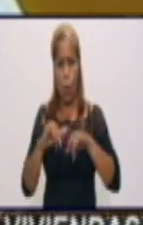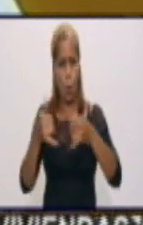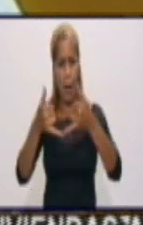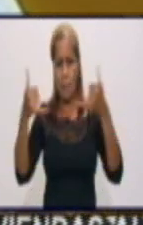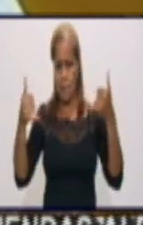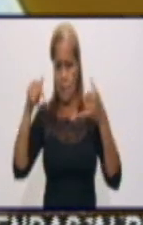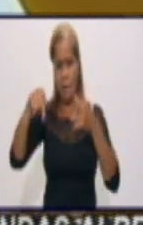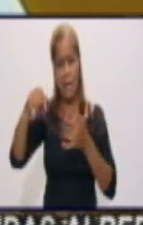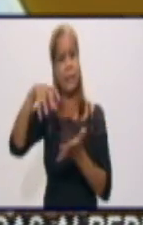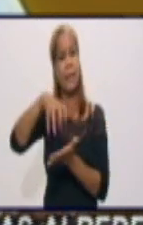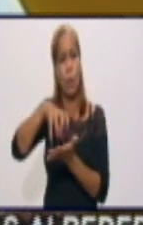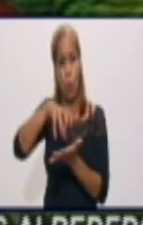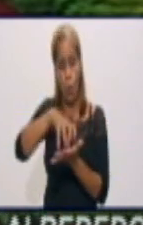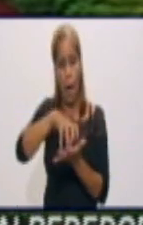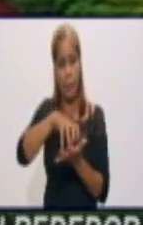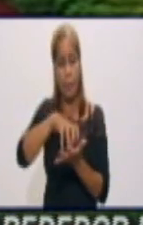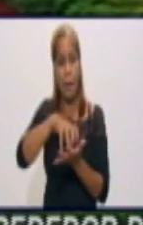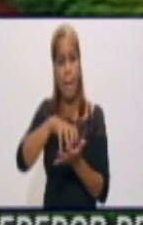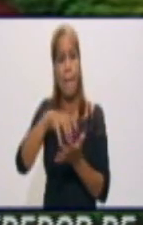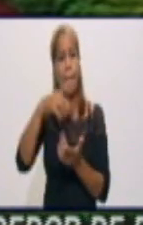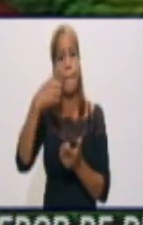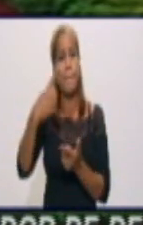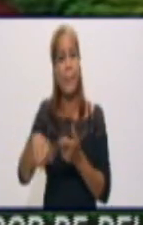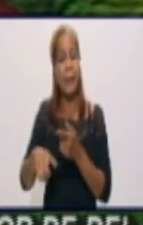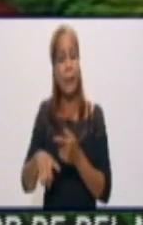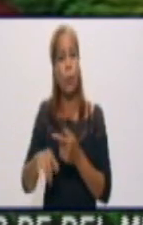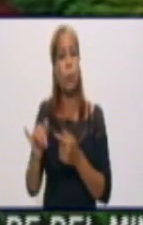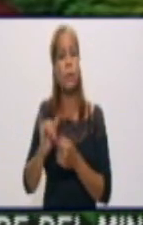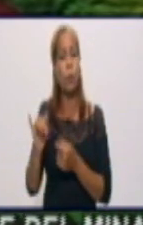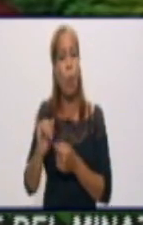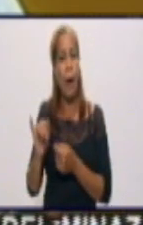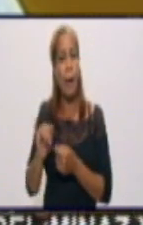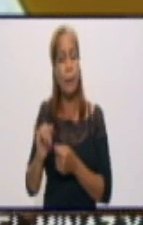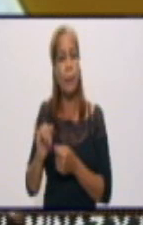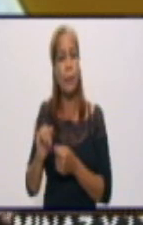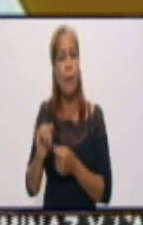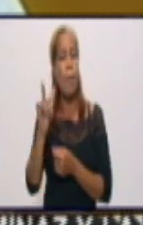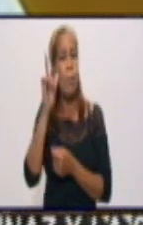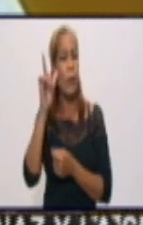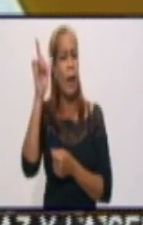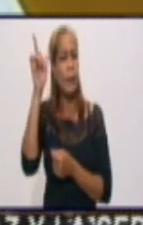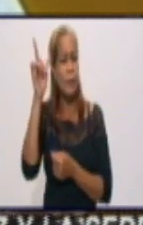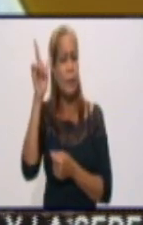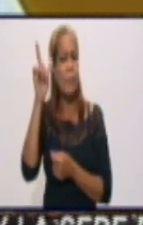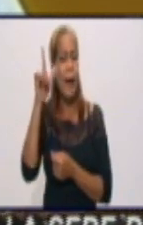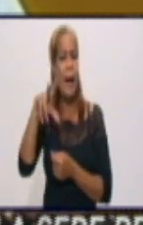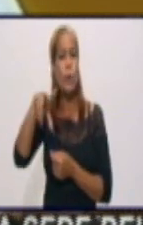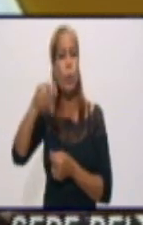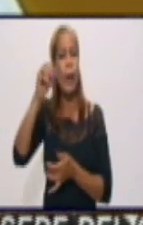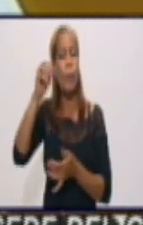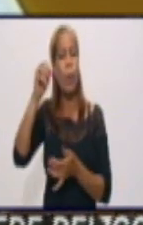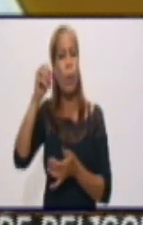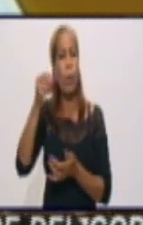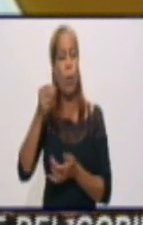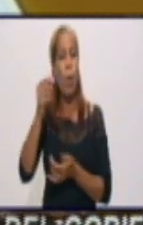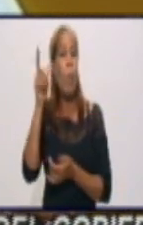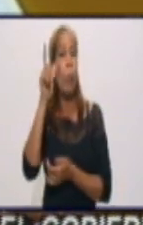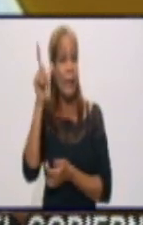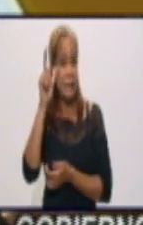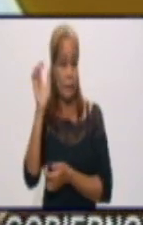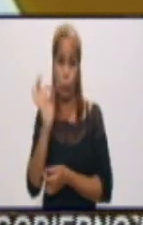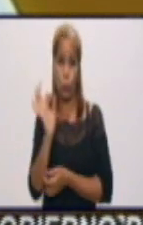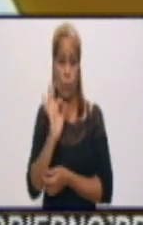esta de esta subestación excepto la subestación que alimenta sant paul ha brillado nuevo cowboys y voy a arriba que todavía a la hora de salir para captaban en función